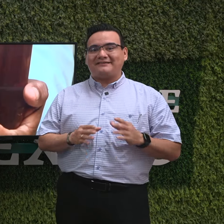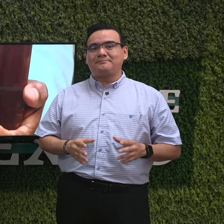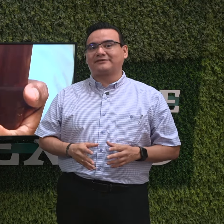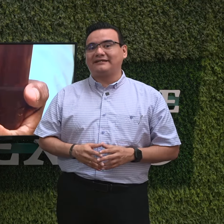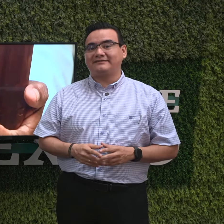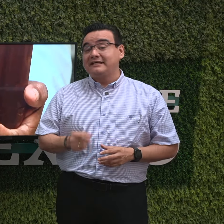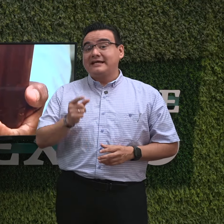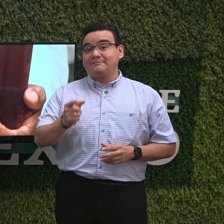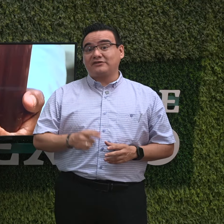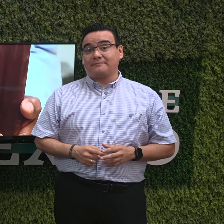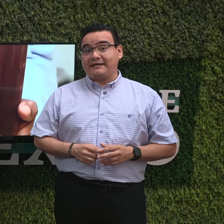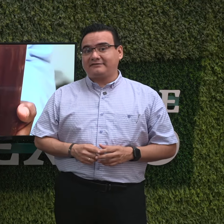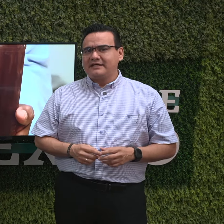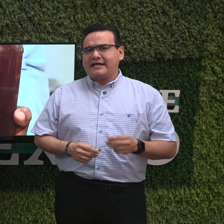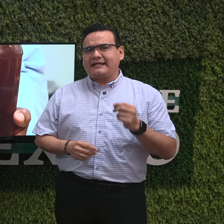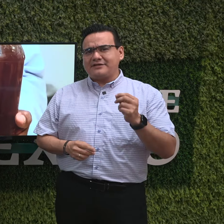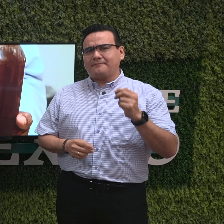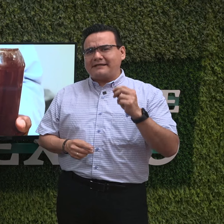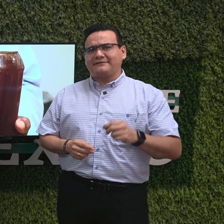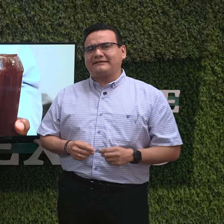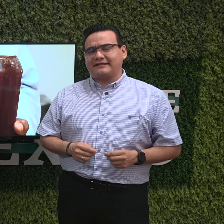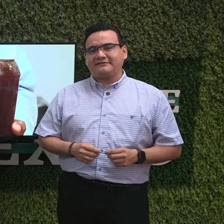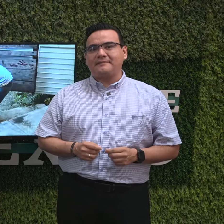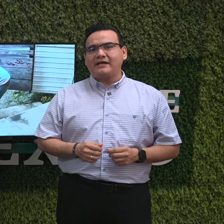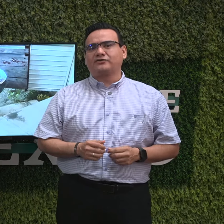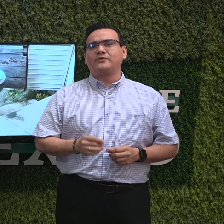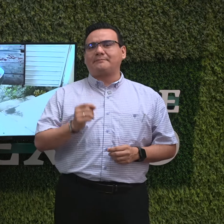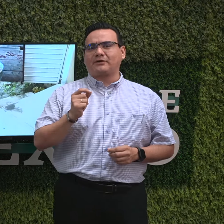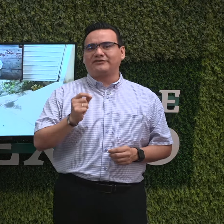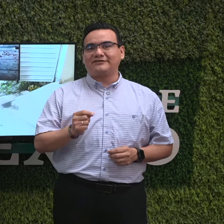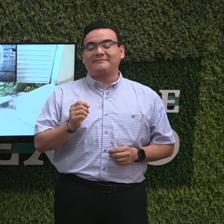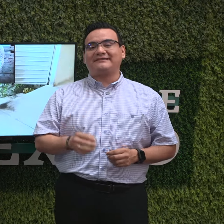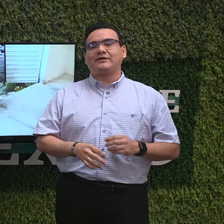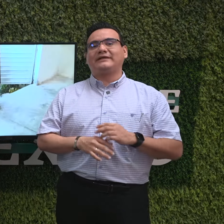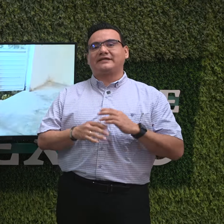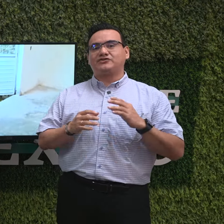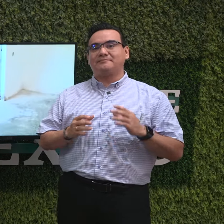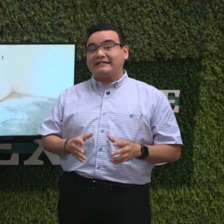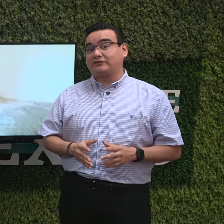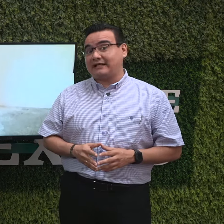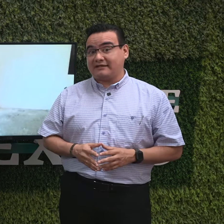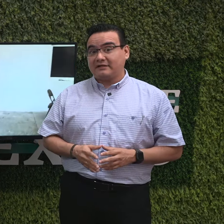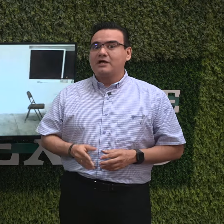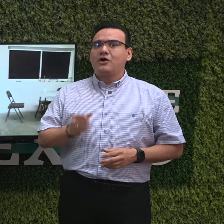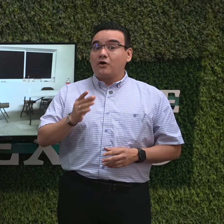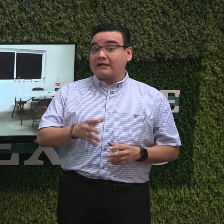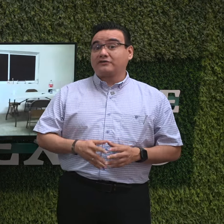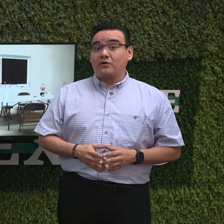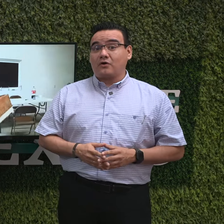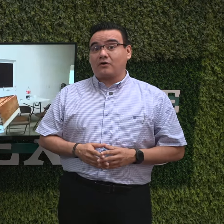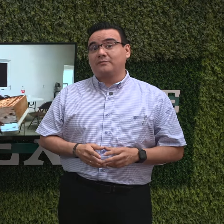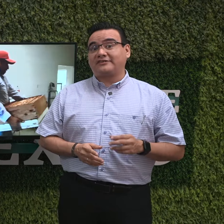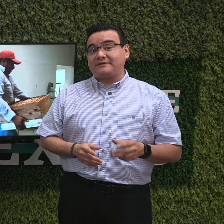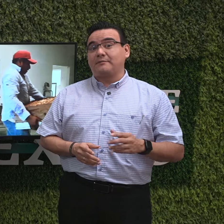de las más importantes en nuestro país. En el año 2023, México tuvo una producción de más de 58 mil toneladas, lo que